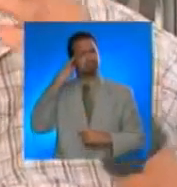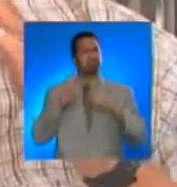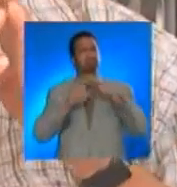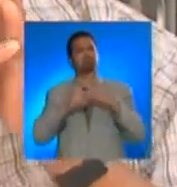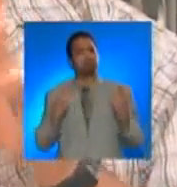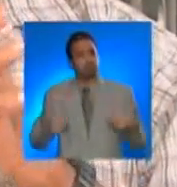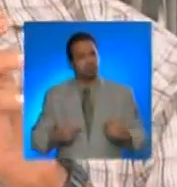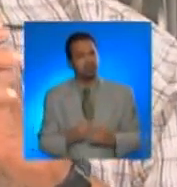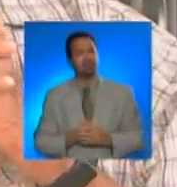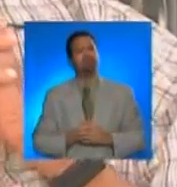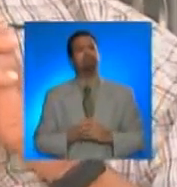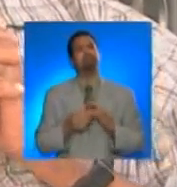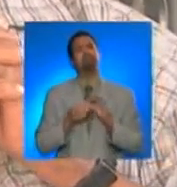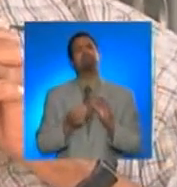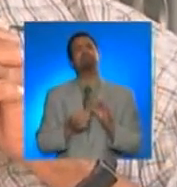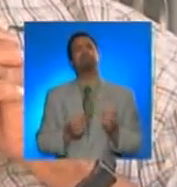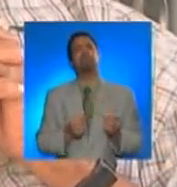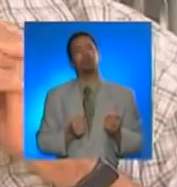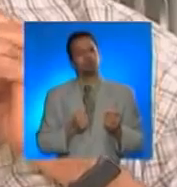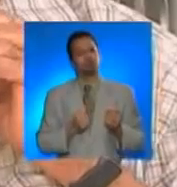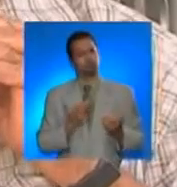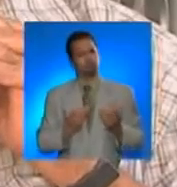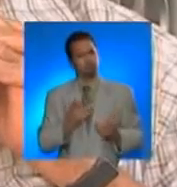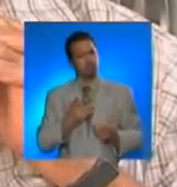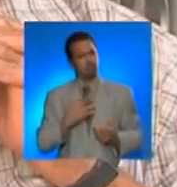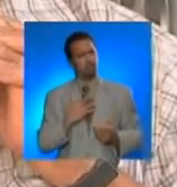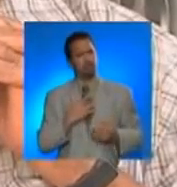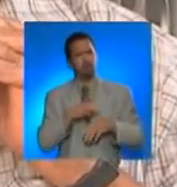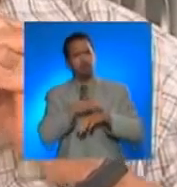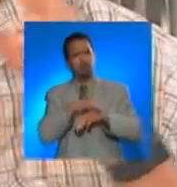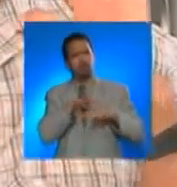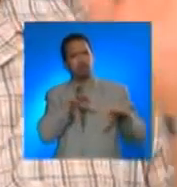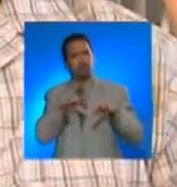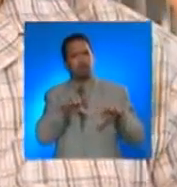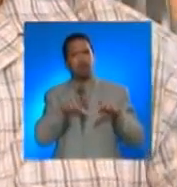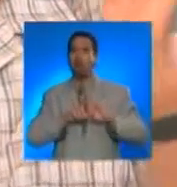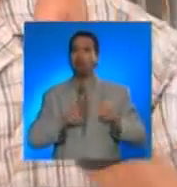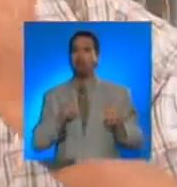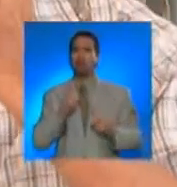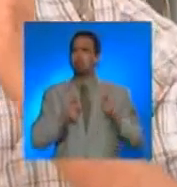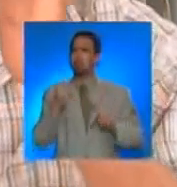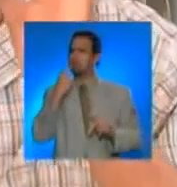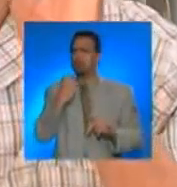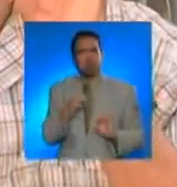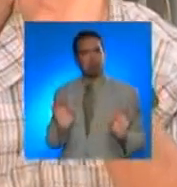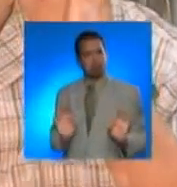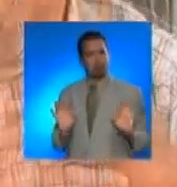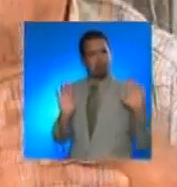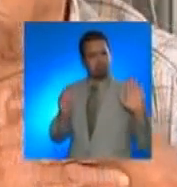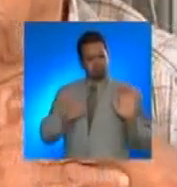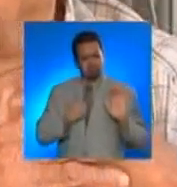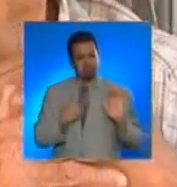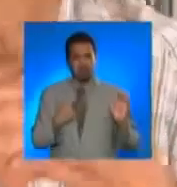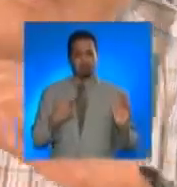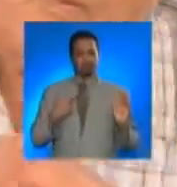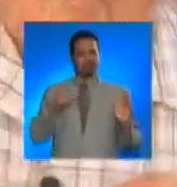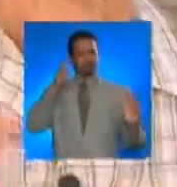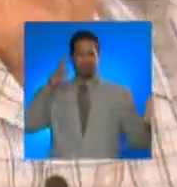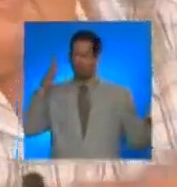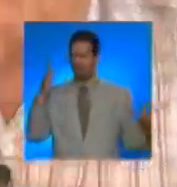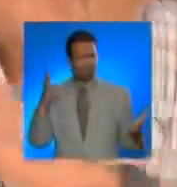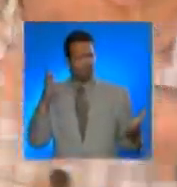la isla de Puerto Rico se estremecía con uno de los terremotos más fuertes de su historia, el cual se sintió poco más de un minuto.